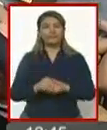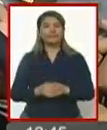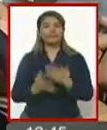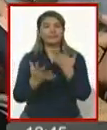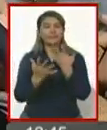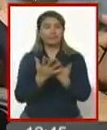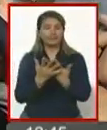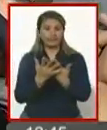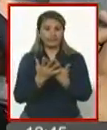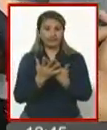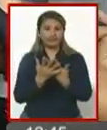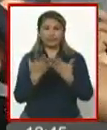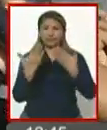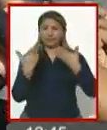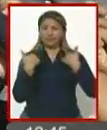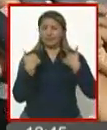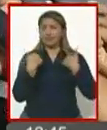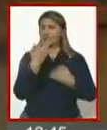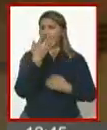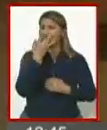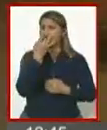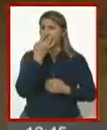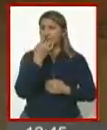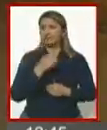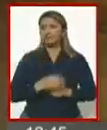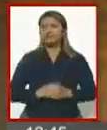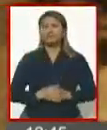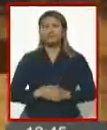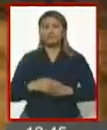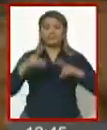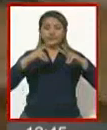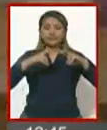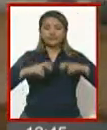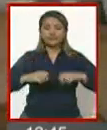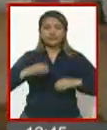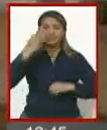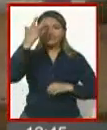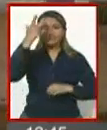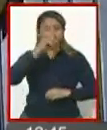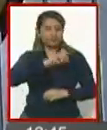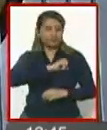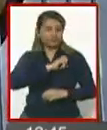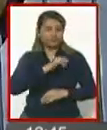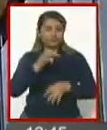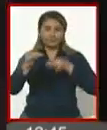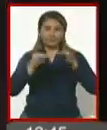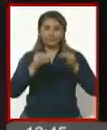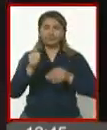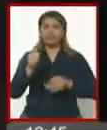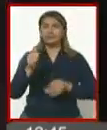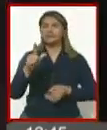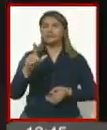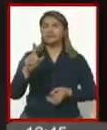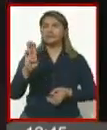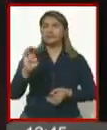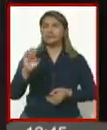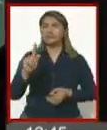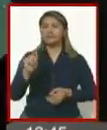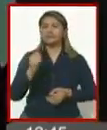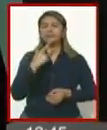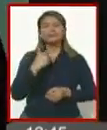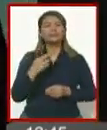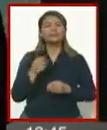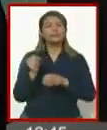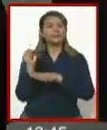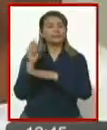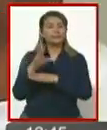privados de libertad, que tenía adicción a las drogas. Las investigaciones realizadas por inteligencia de la policía revelaron que Alberto Lozada fue golpeado por